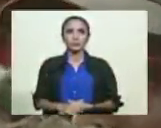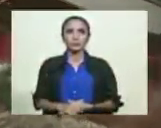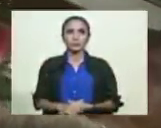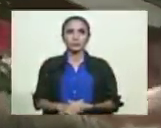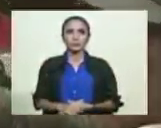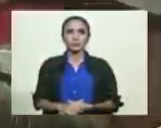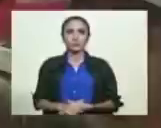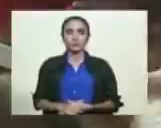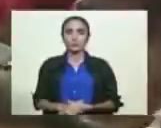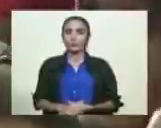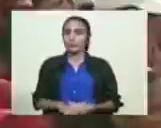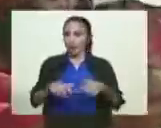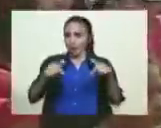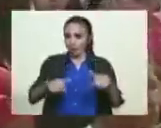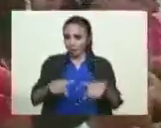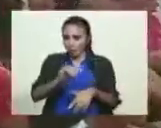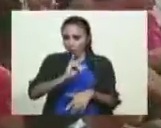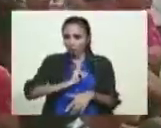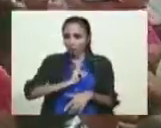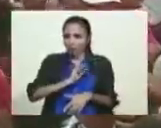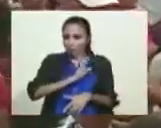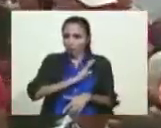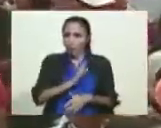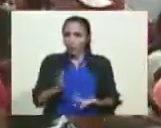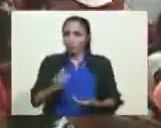Porque aquí hay dignidad.